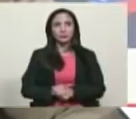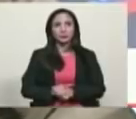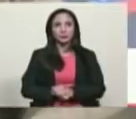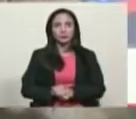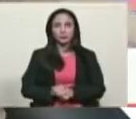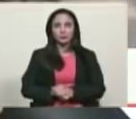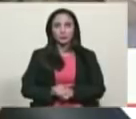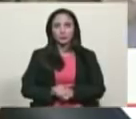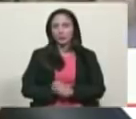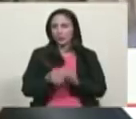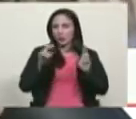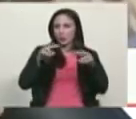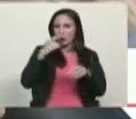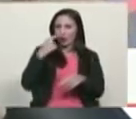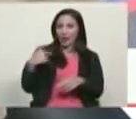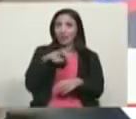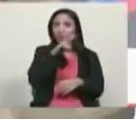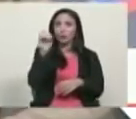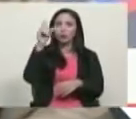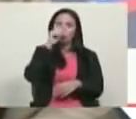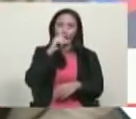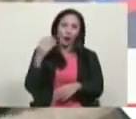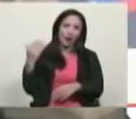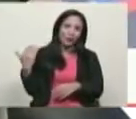Nunca antes en la historia de 200 años